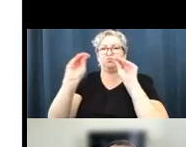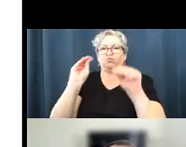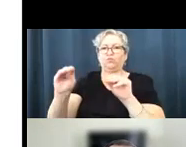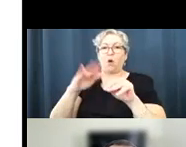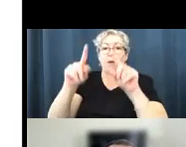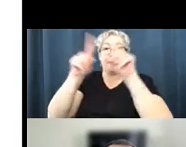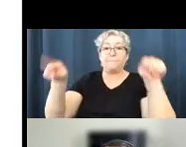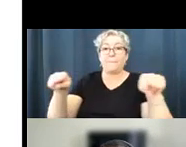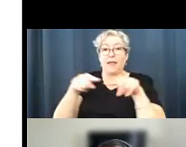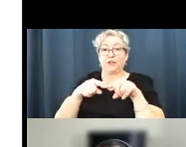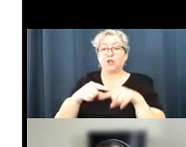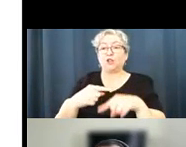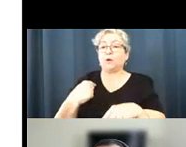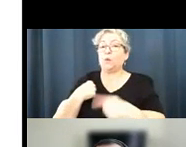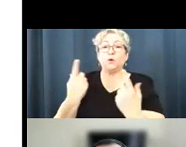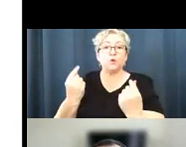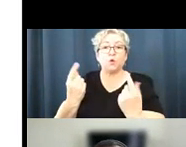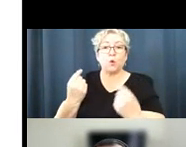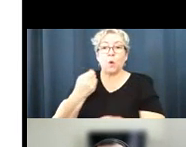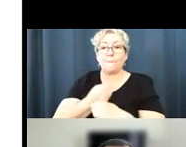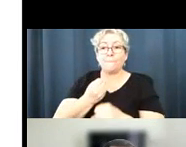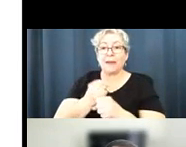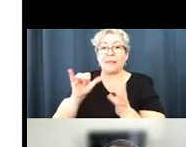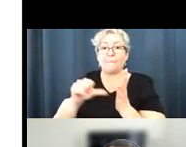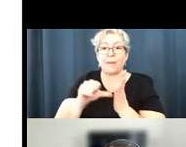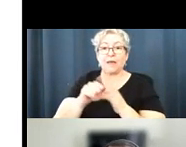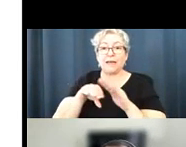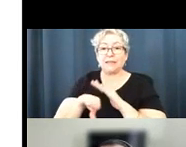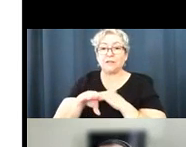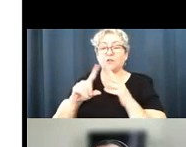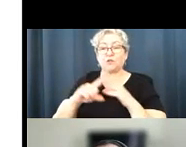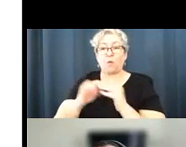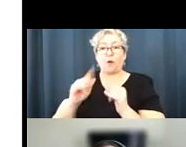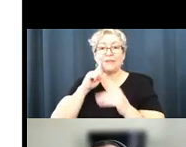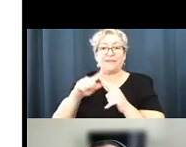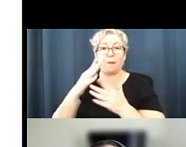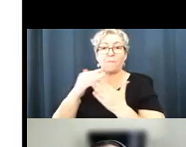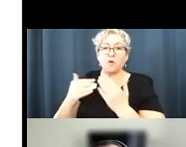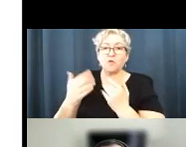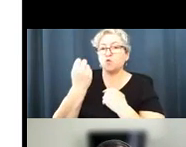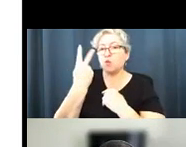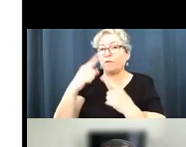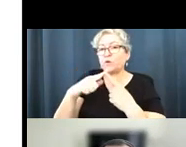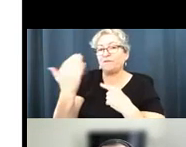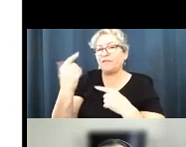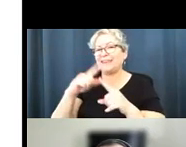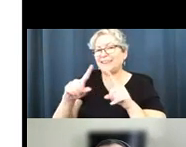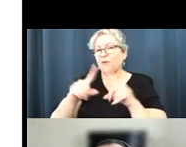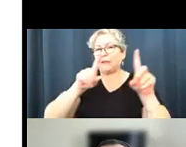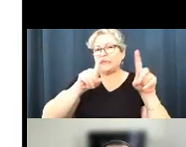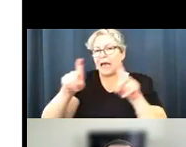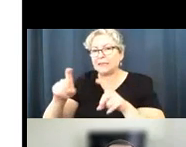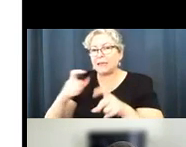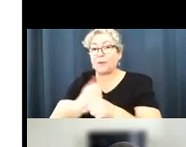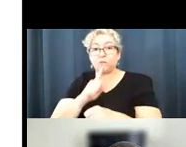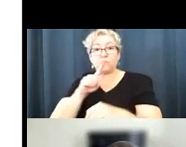ponen en la página. Y lo único que tenemos que hacer para hacer la página accesible es usar los componentes, usar de 12 o